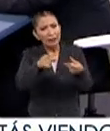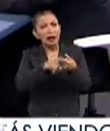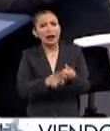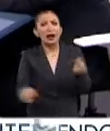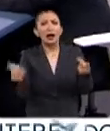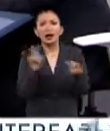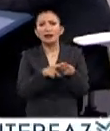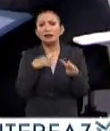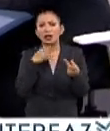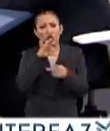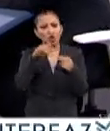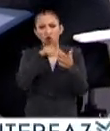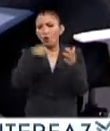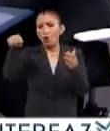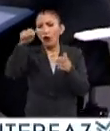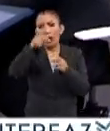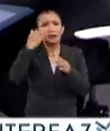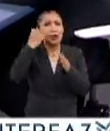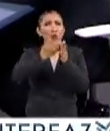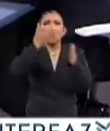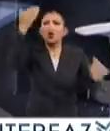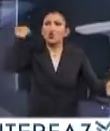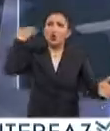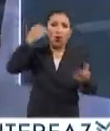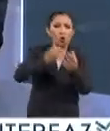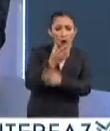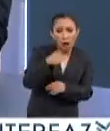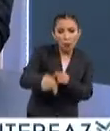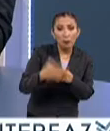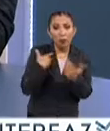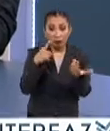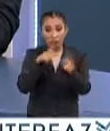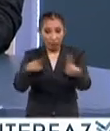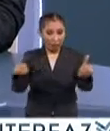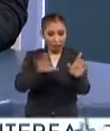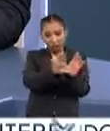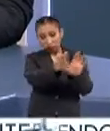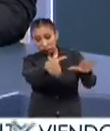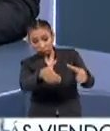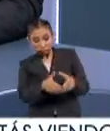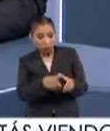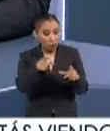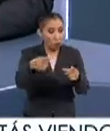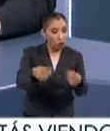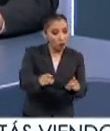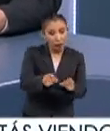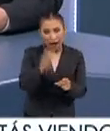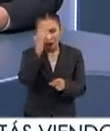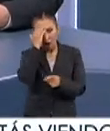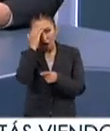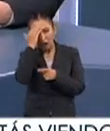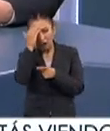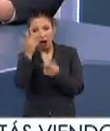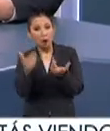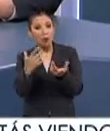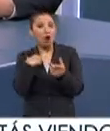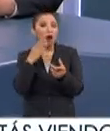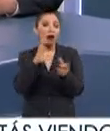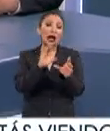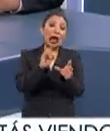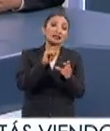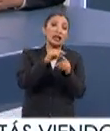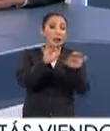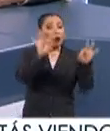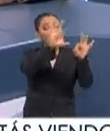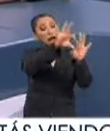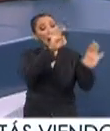digo, de todas las geografías, de todas las épocas, porque no hay un distingo respecto a que si la música, lo que conocemos como música clásica, es